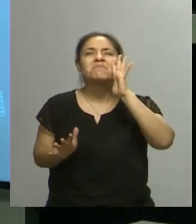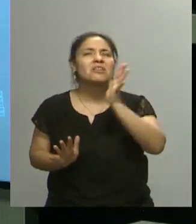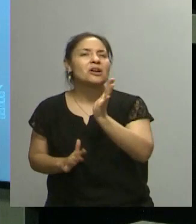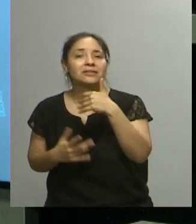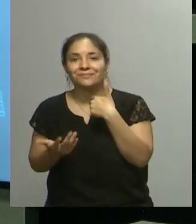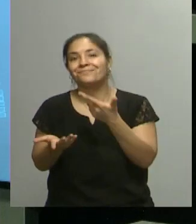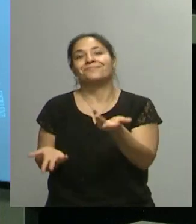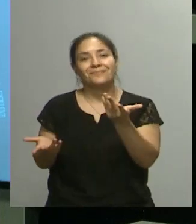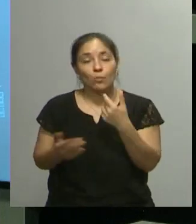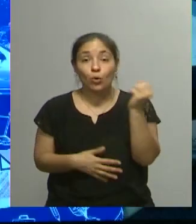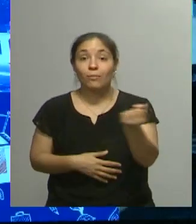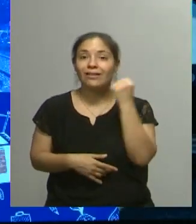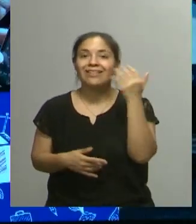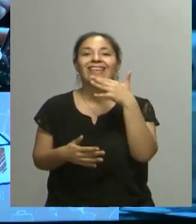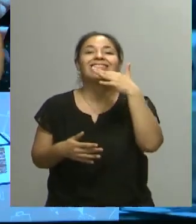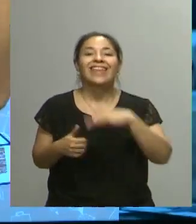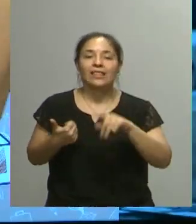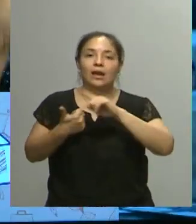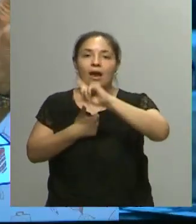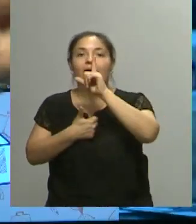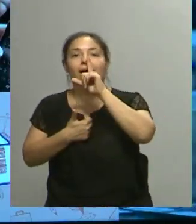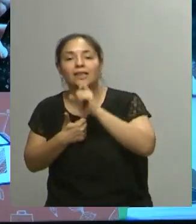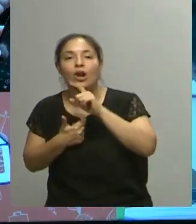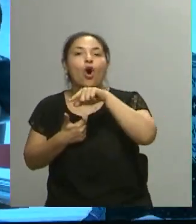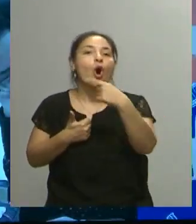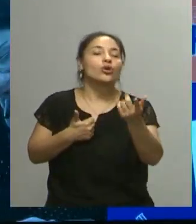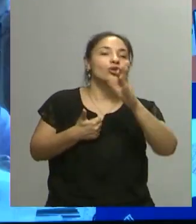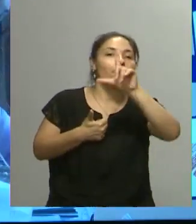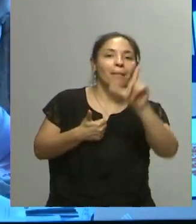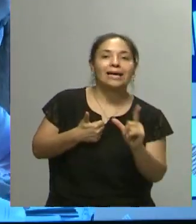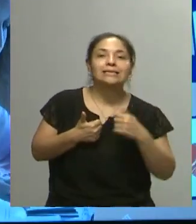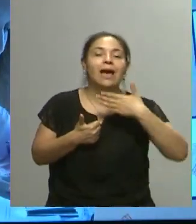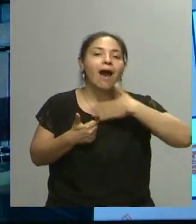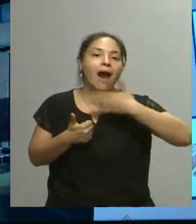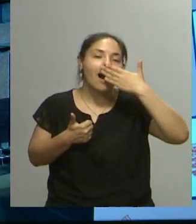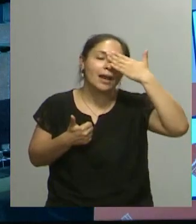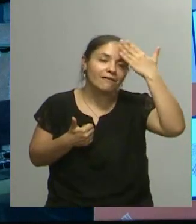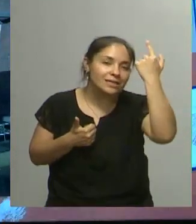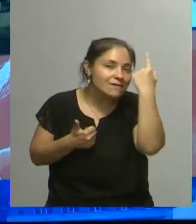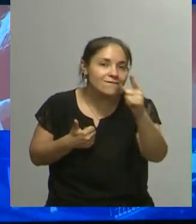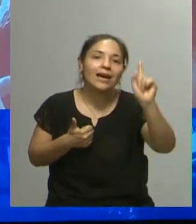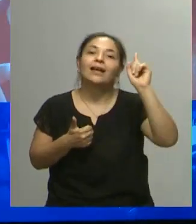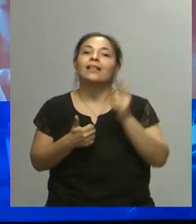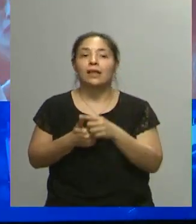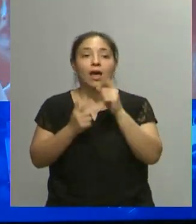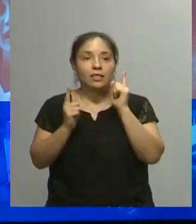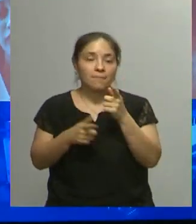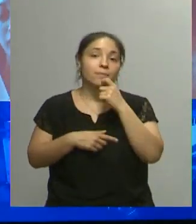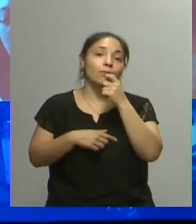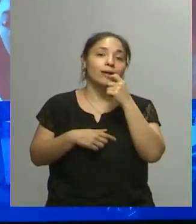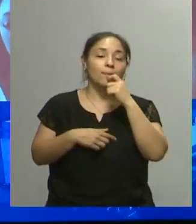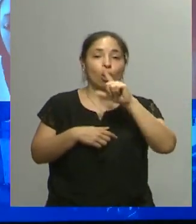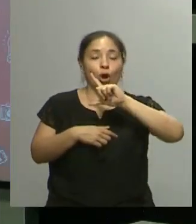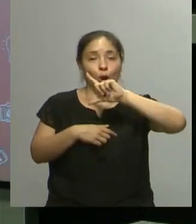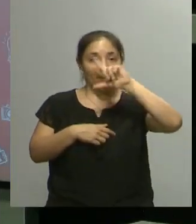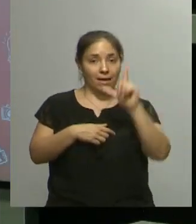quizás empezar a distinguir Qatar de otros países árabes, Qatar de otros países con mayoría de